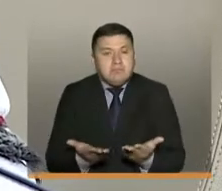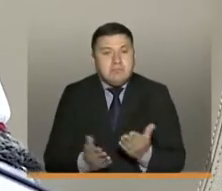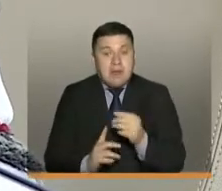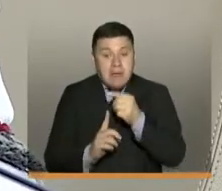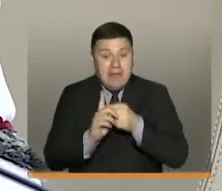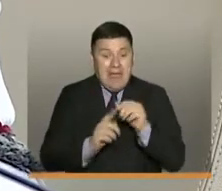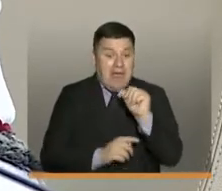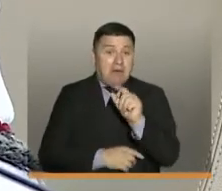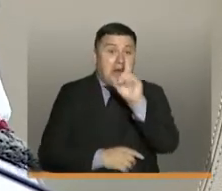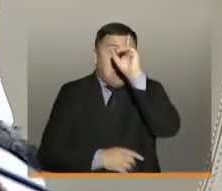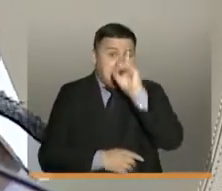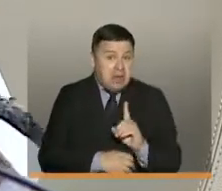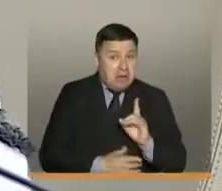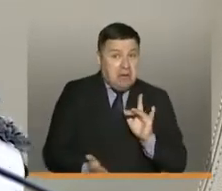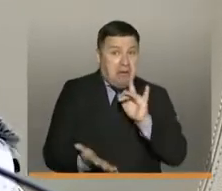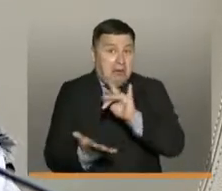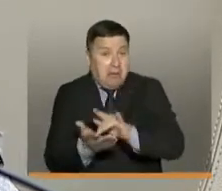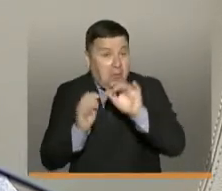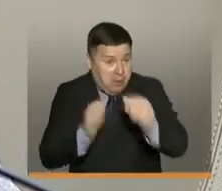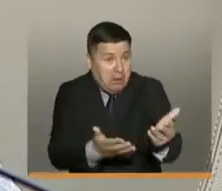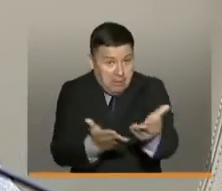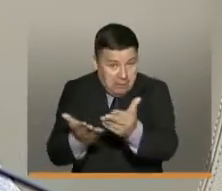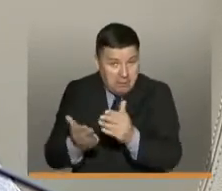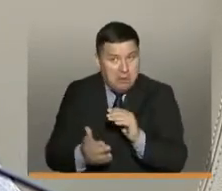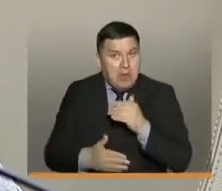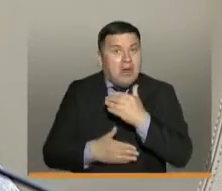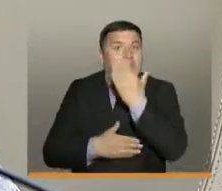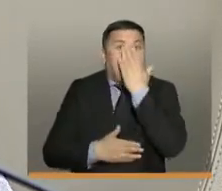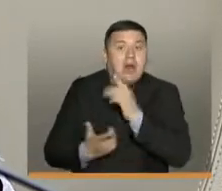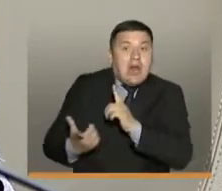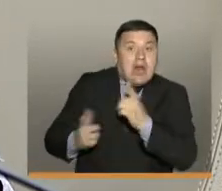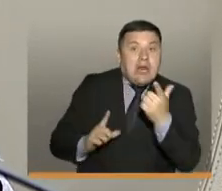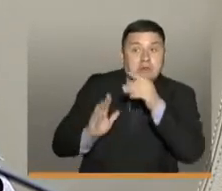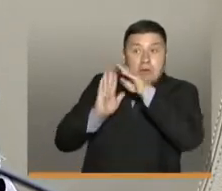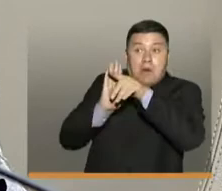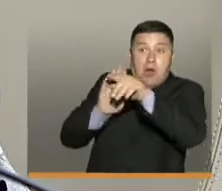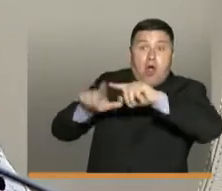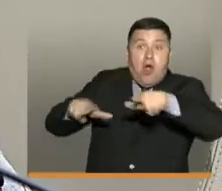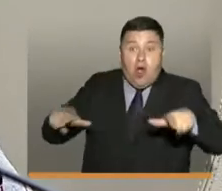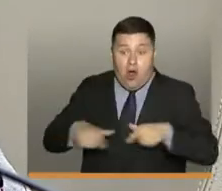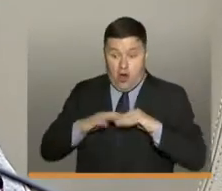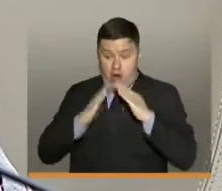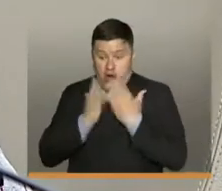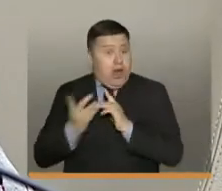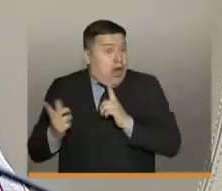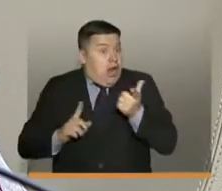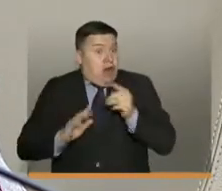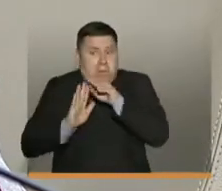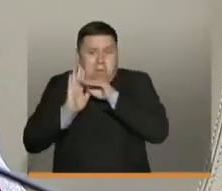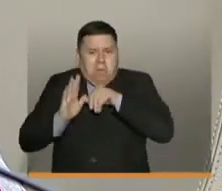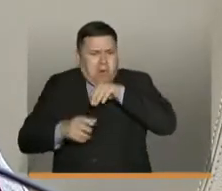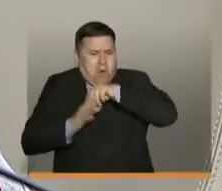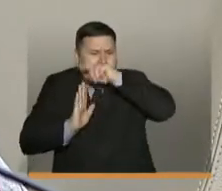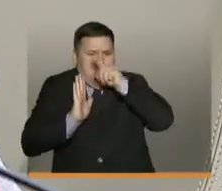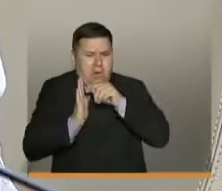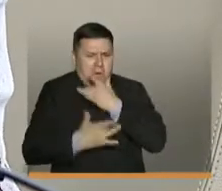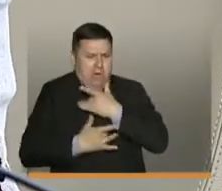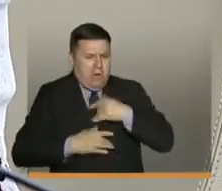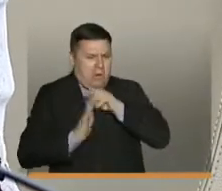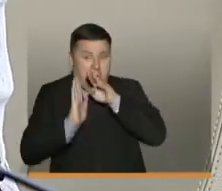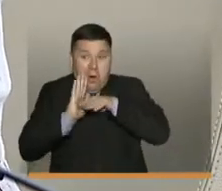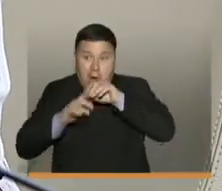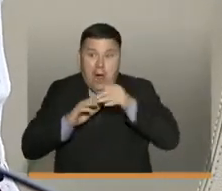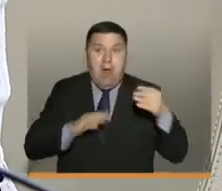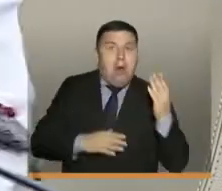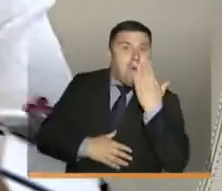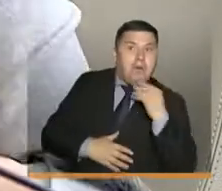agosto quienes decidan alternancia lo van haciendo al ritmo en el que estén listos con el protocolo y los demás continúan en estudio en casa mientras vamos viendo